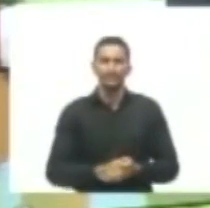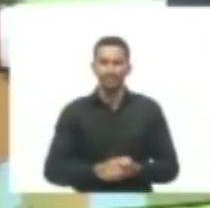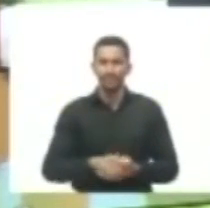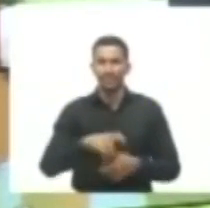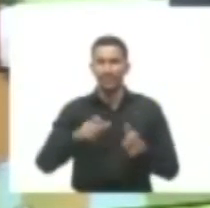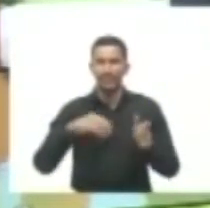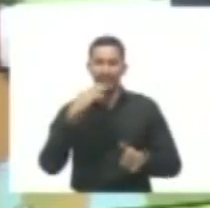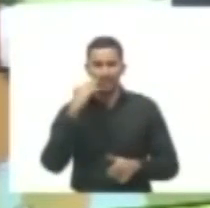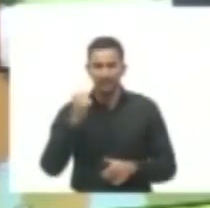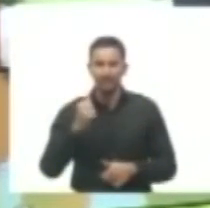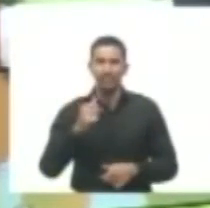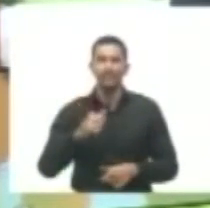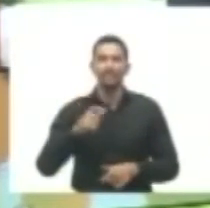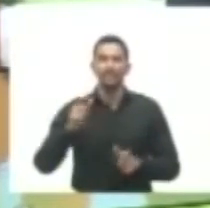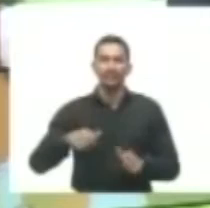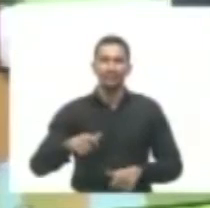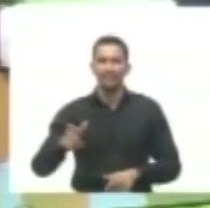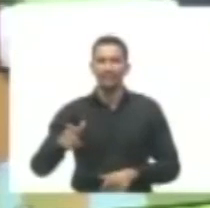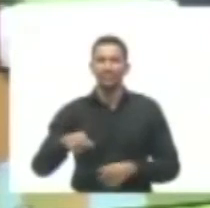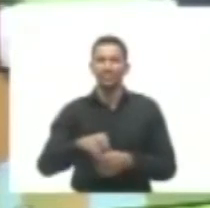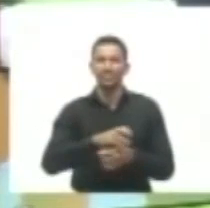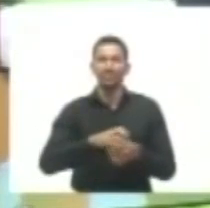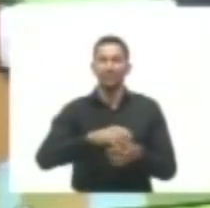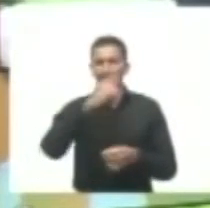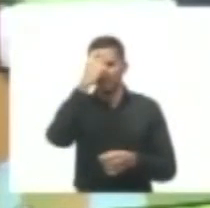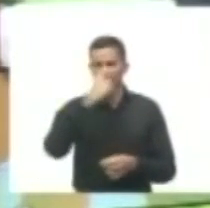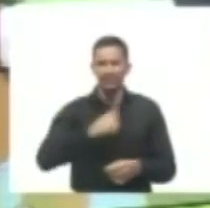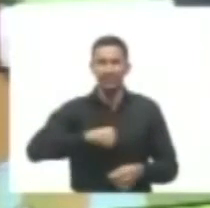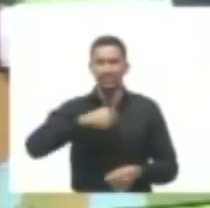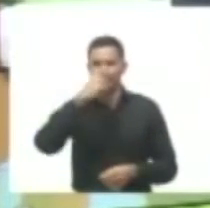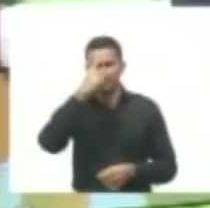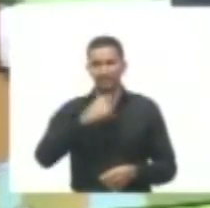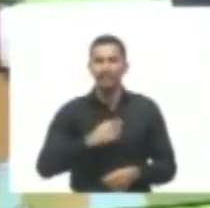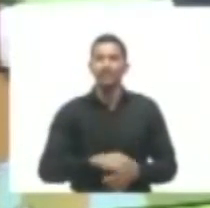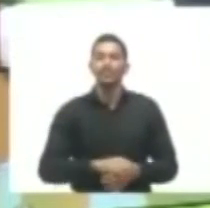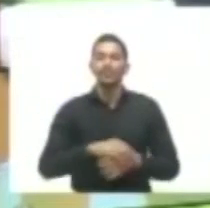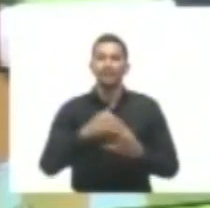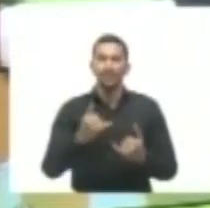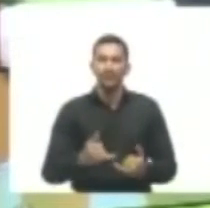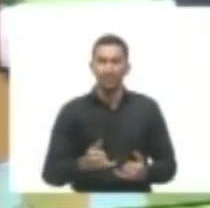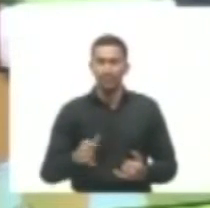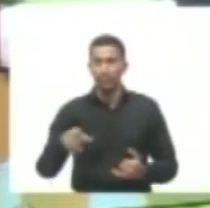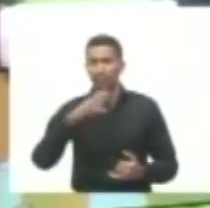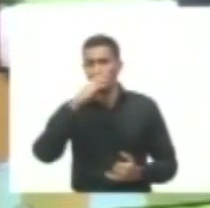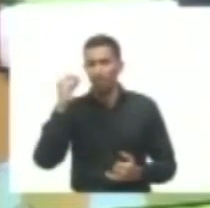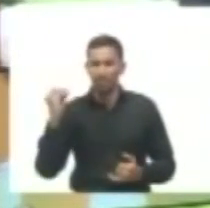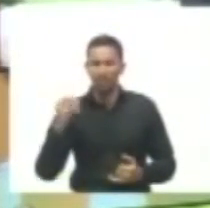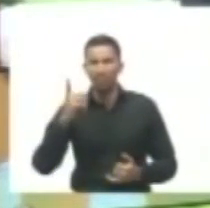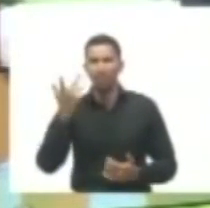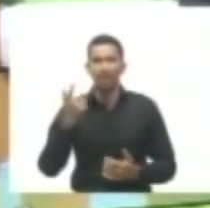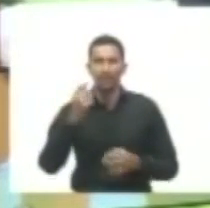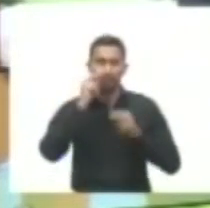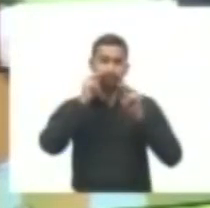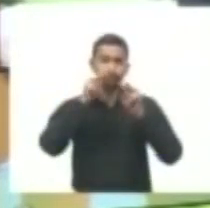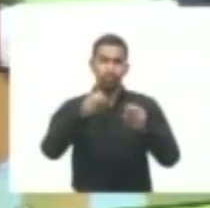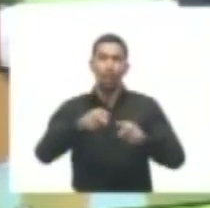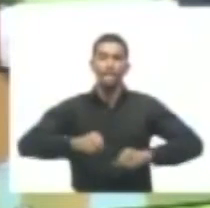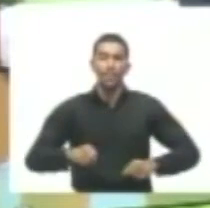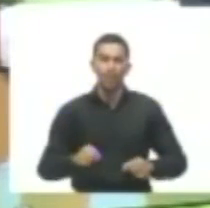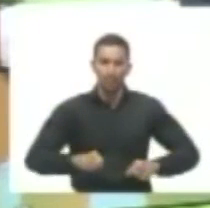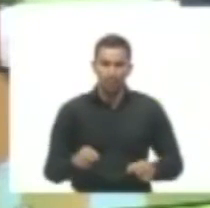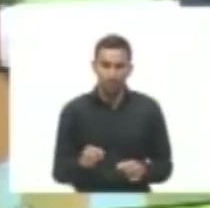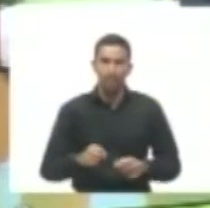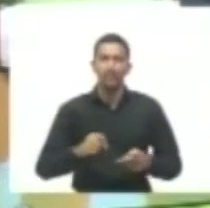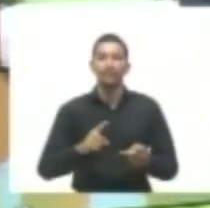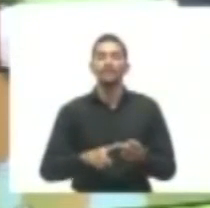Cantillo, Alberto y Chirel desde la hermosa ciudad de Santa Marta. Claro que sí, Lili, aquí también estoy viendo que José Galeano desde Bogotá está, Oscar